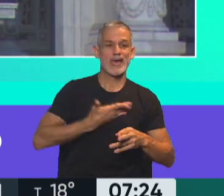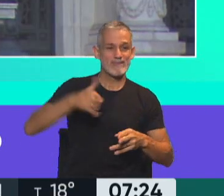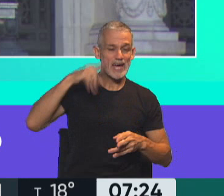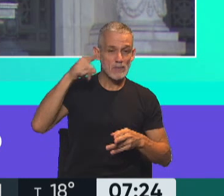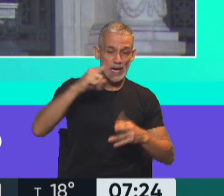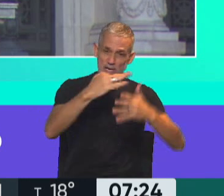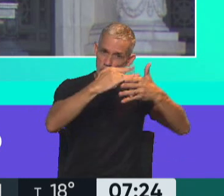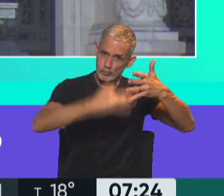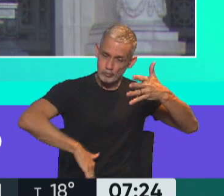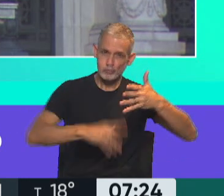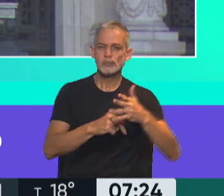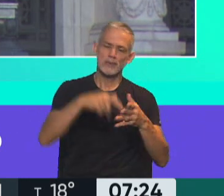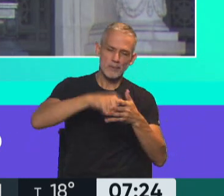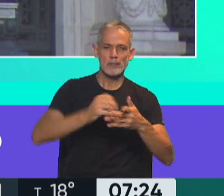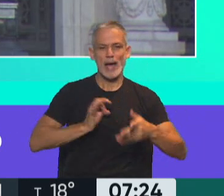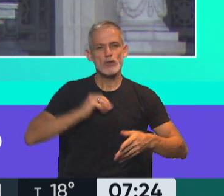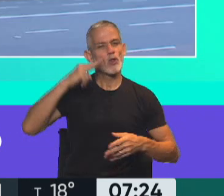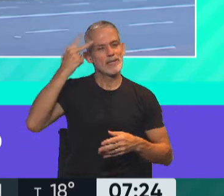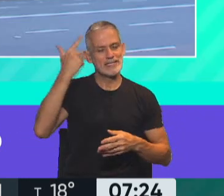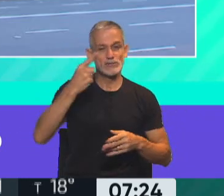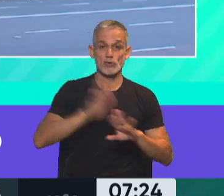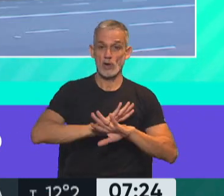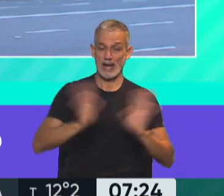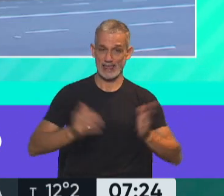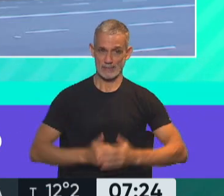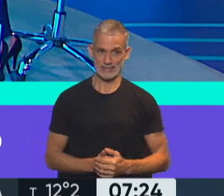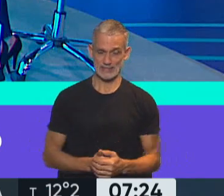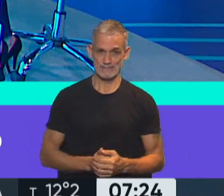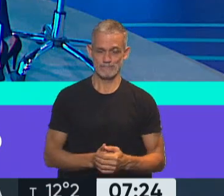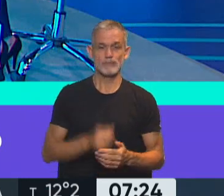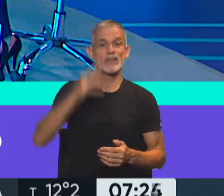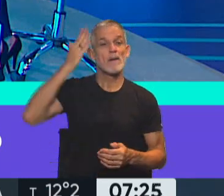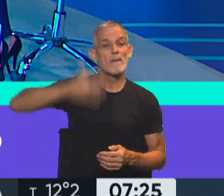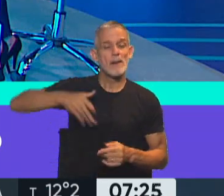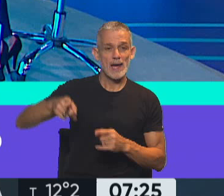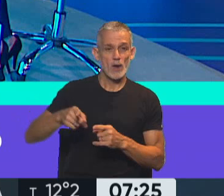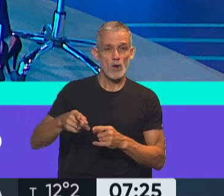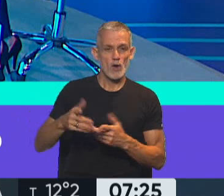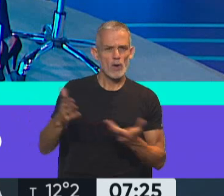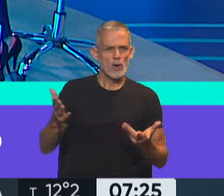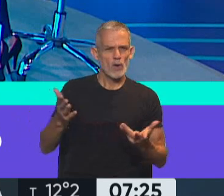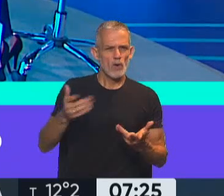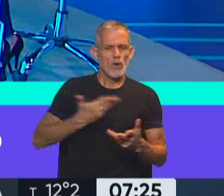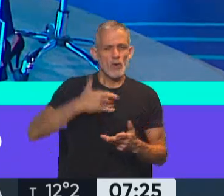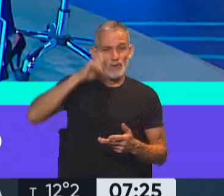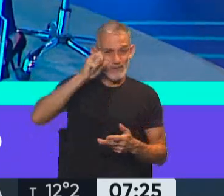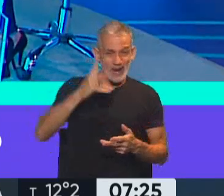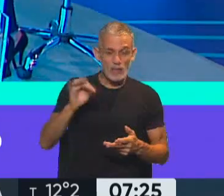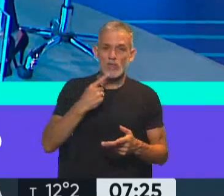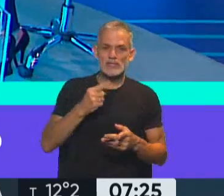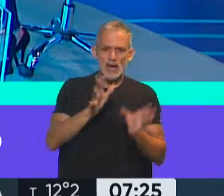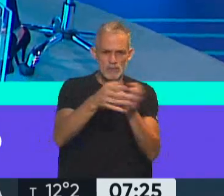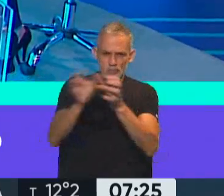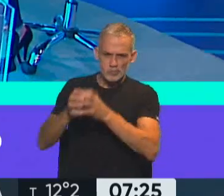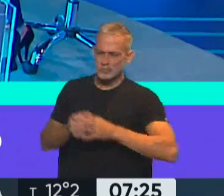internacional- suscripto en 2018 y nada más a ver ver oro a la bestia por allí contaba a fernando que hay sectores que